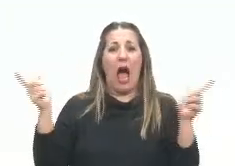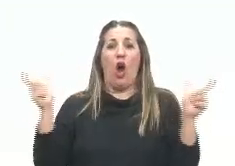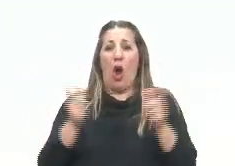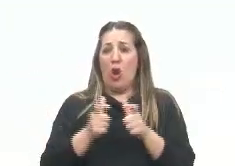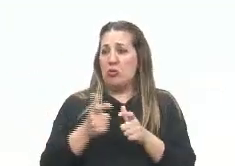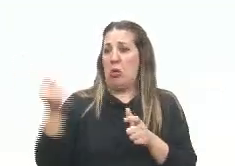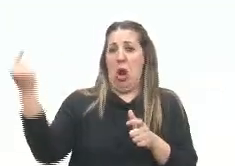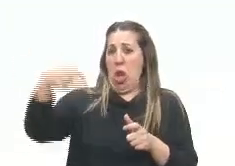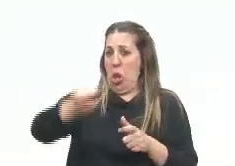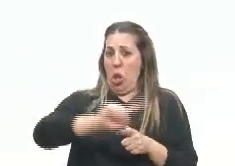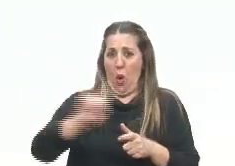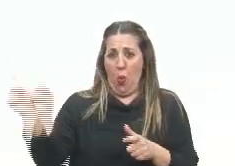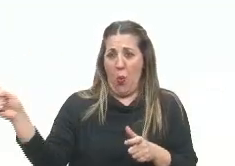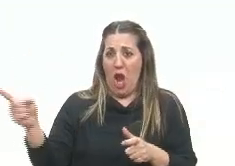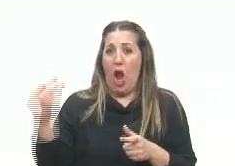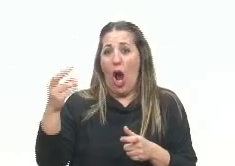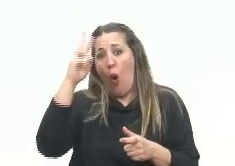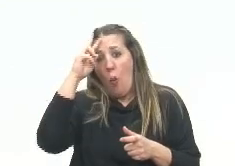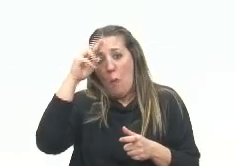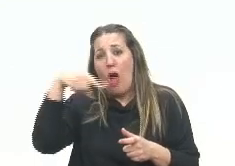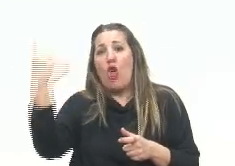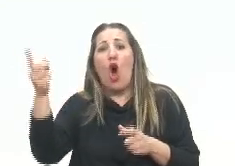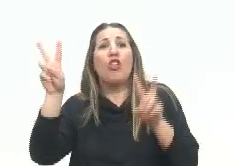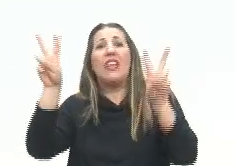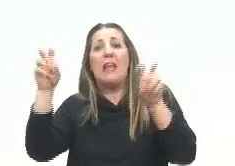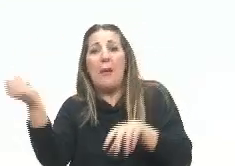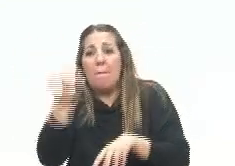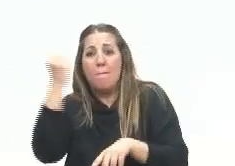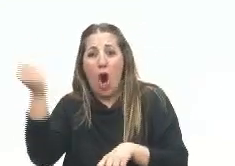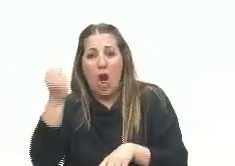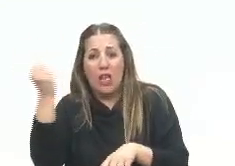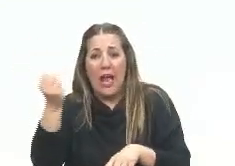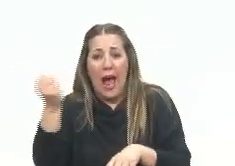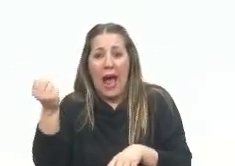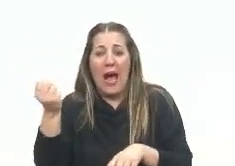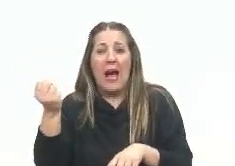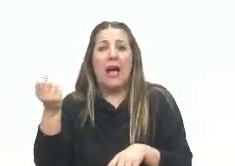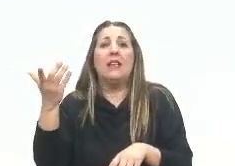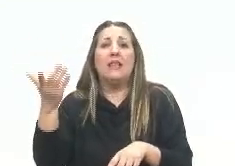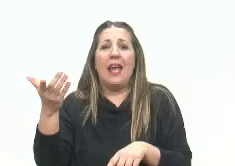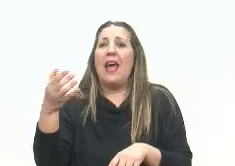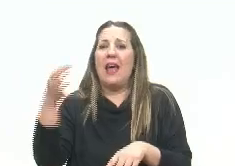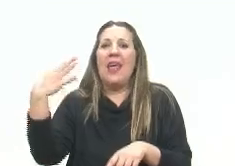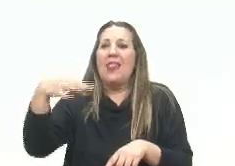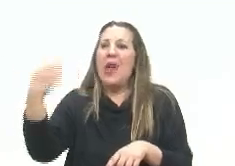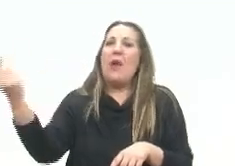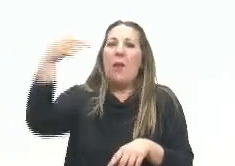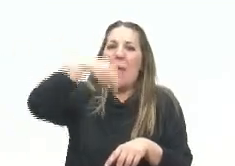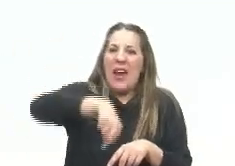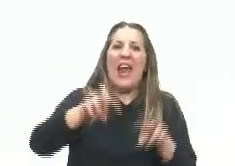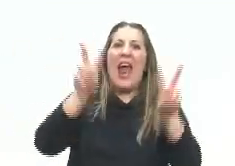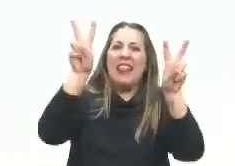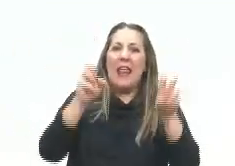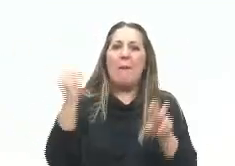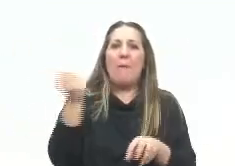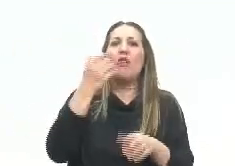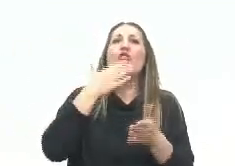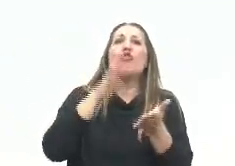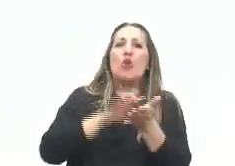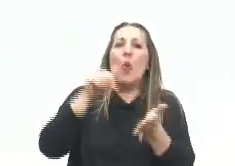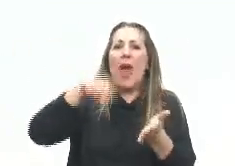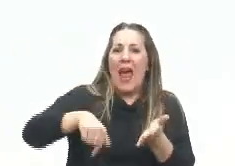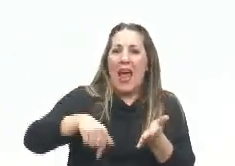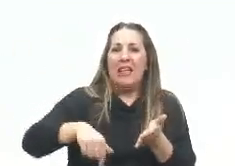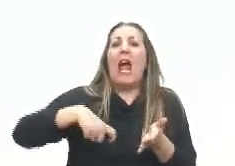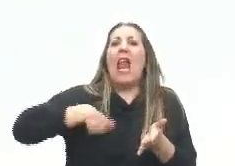aparecieron. ¿Tenían otra cosa mejor que hacer? ¿Tenían otra cosa mejor que hacer que poder ponerse a legislar sobre un tema como este? ¿Que la sociedad?